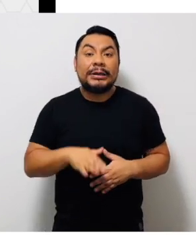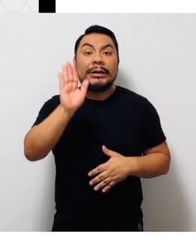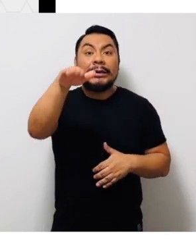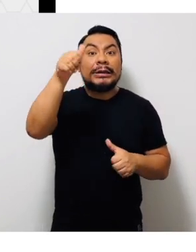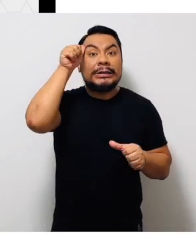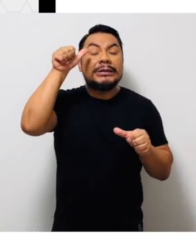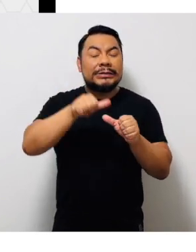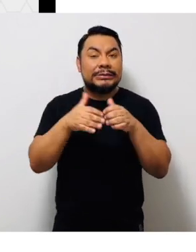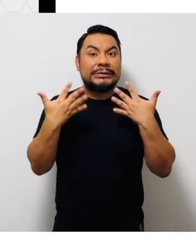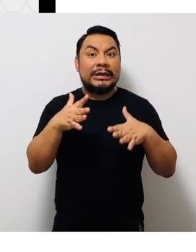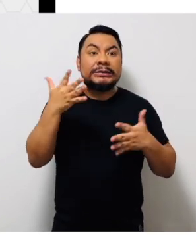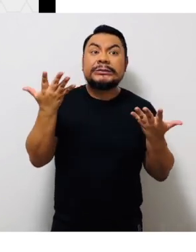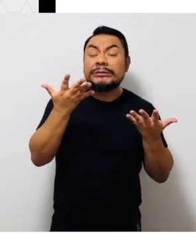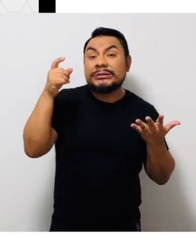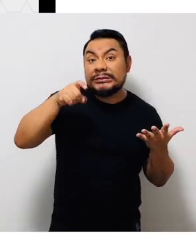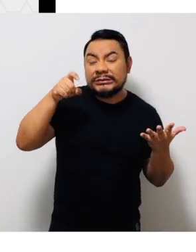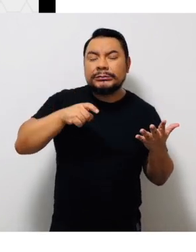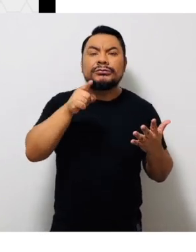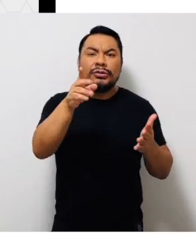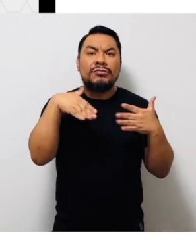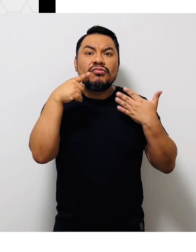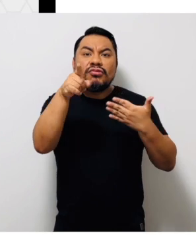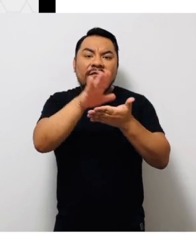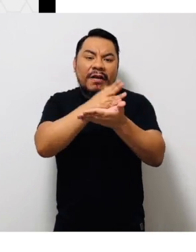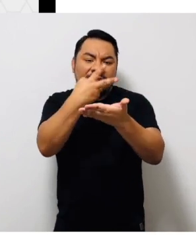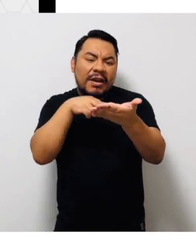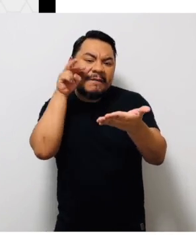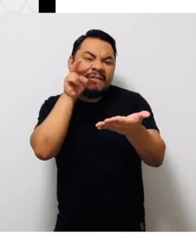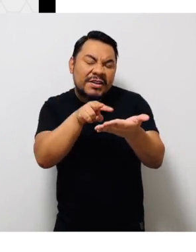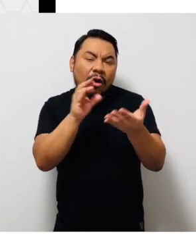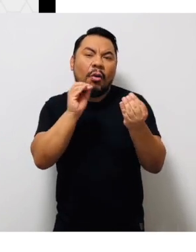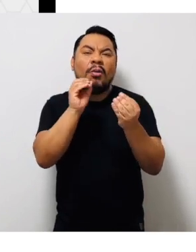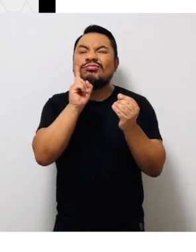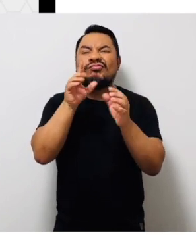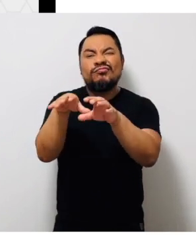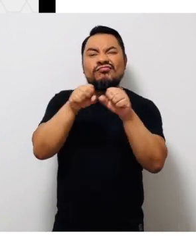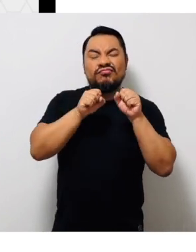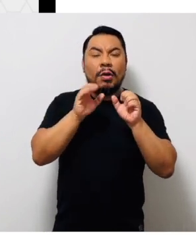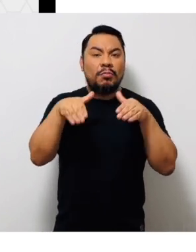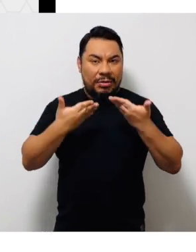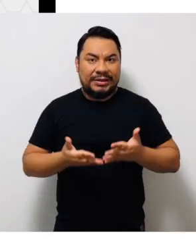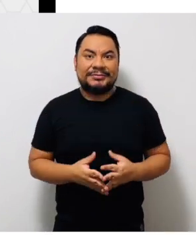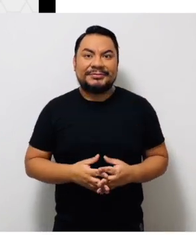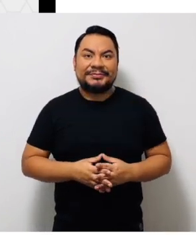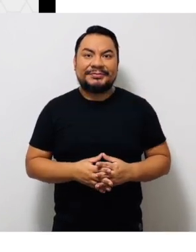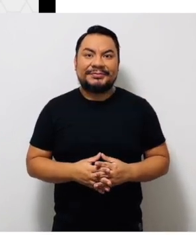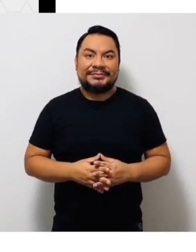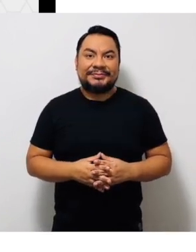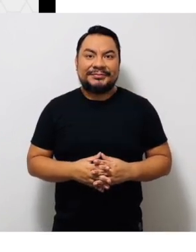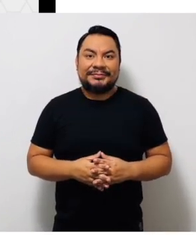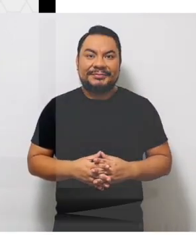2024. Recuerda que, de ser necesario, podrás ver tu expediente o revertir tu postulación.